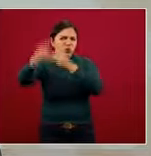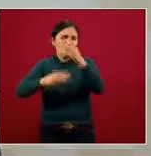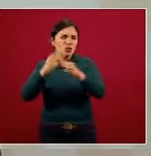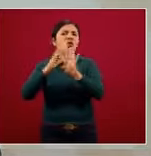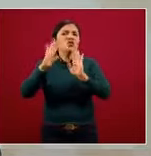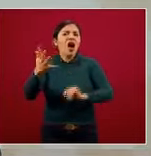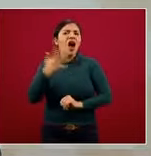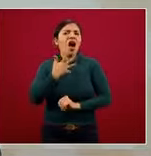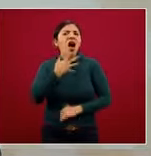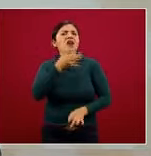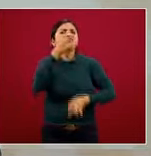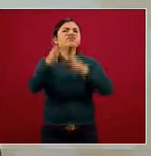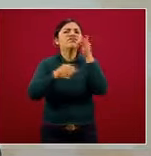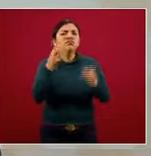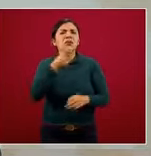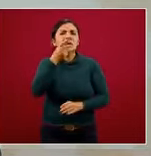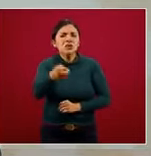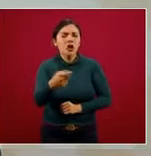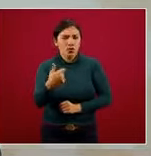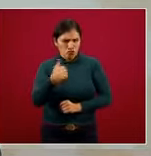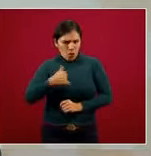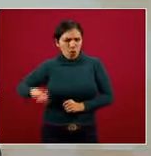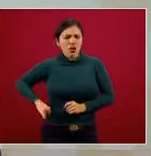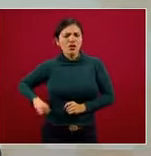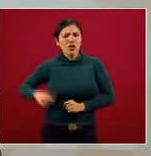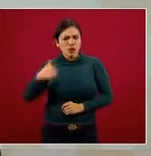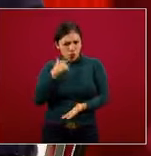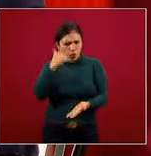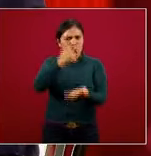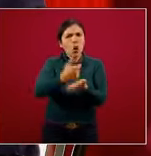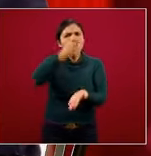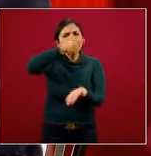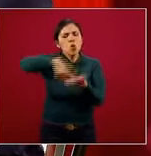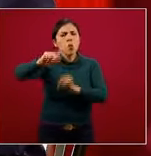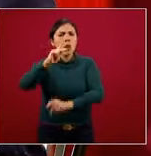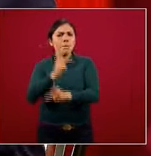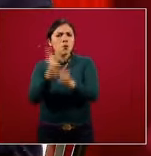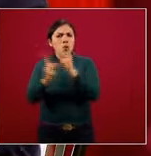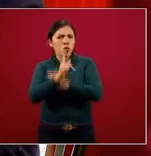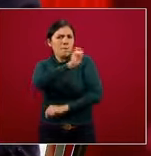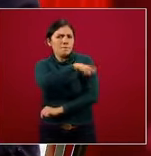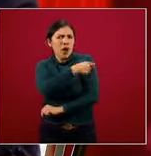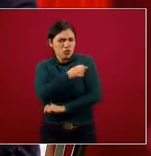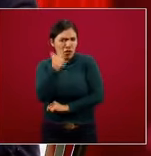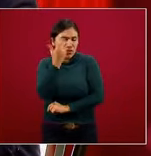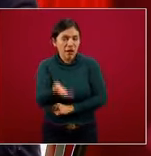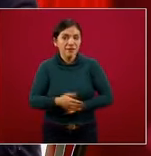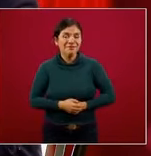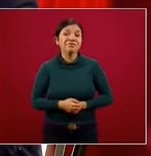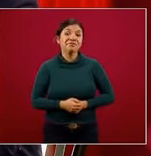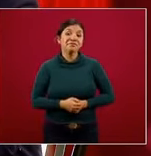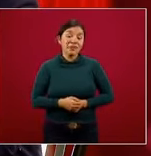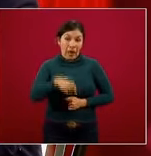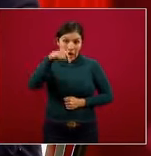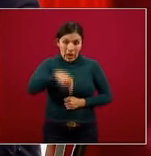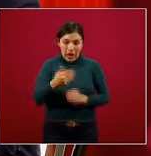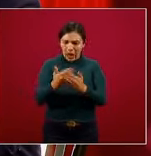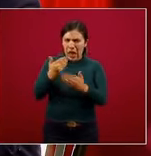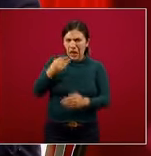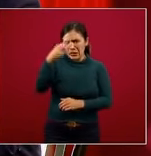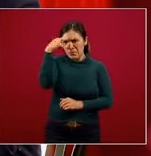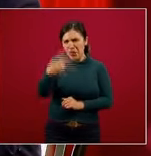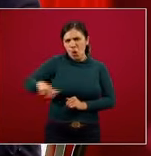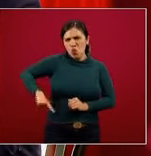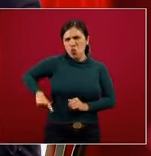ya empezaron a expresar su intención de adquirir este producto. Esto lo anticipó el Gobierno de México